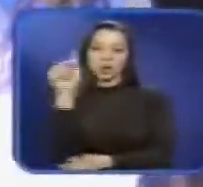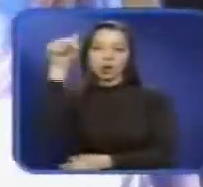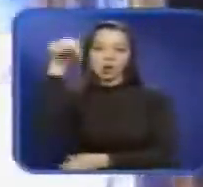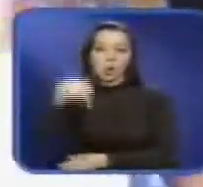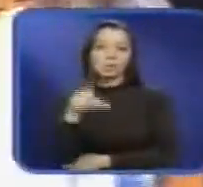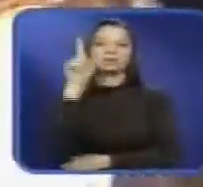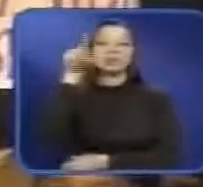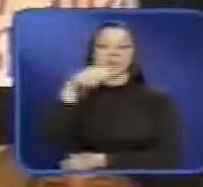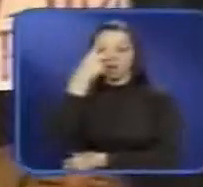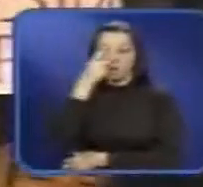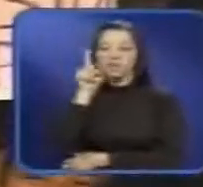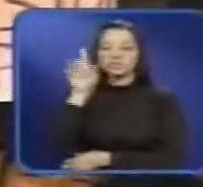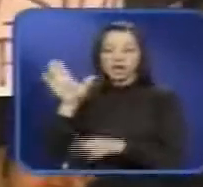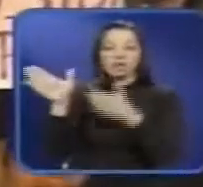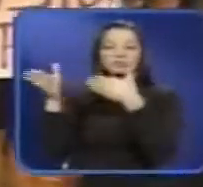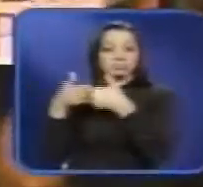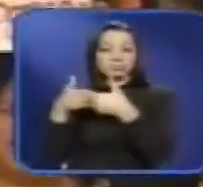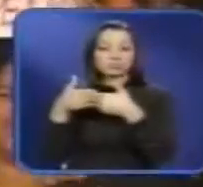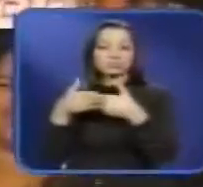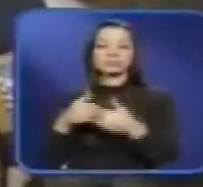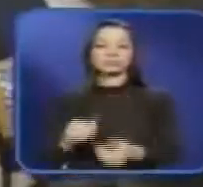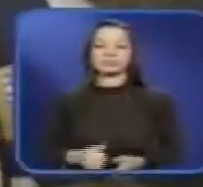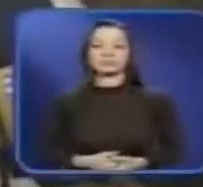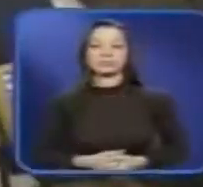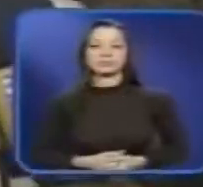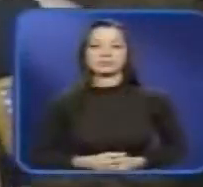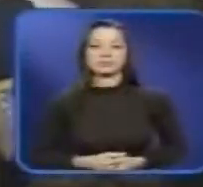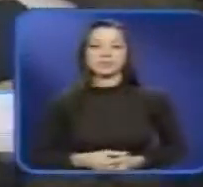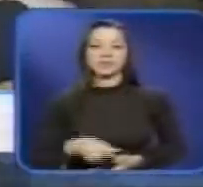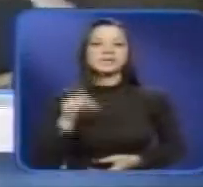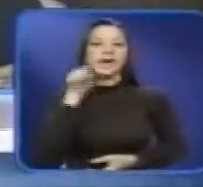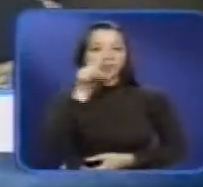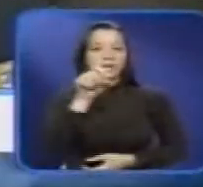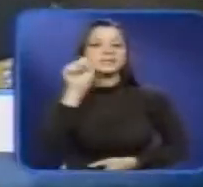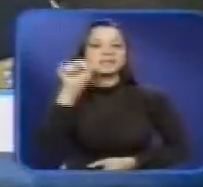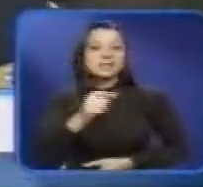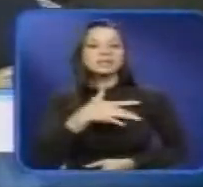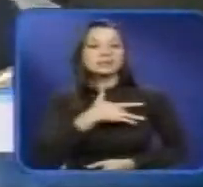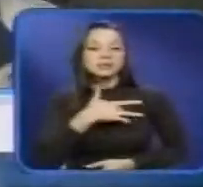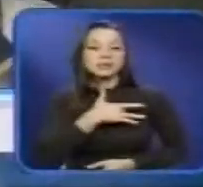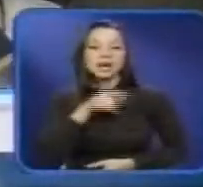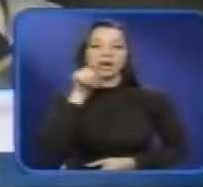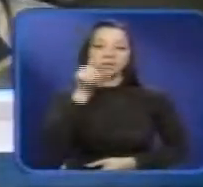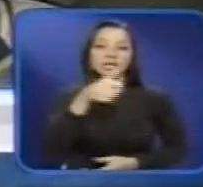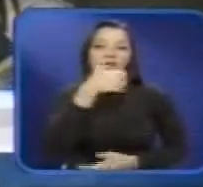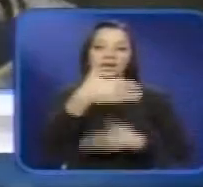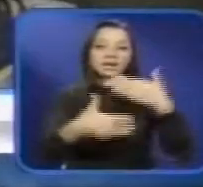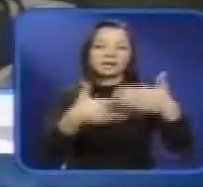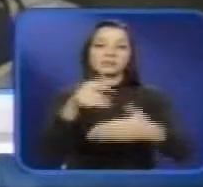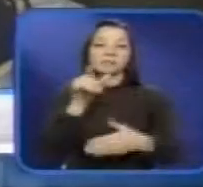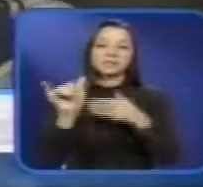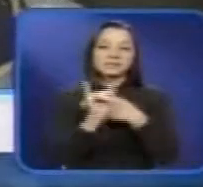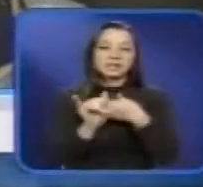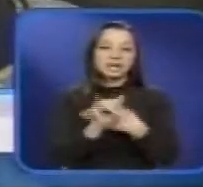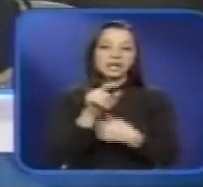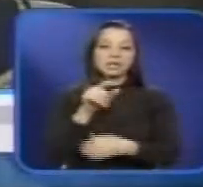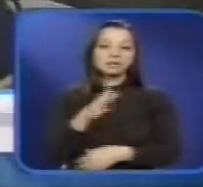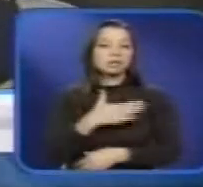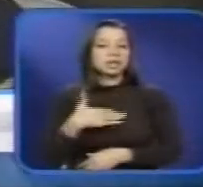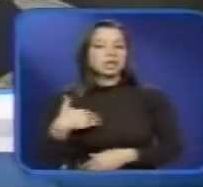ve amenazados de una posible salida del aire tiene afectas señores les está llegando a ustedes cada vez más cerca y cada vez que quieran